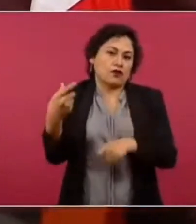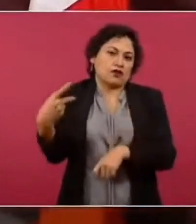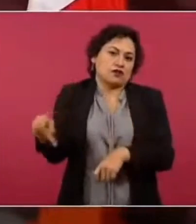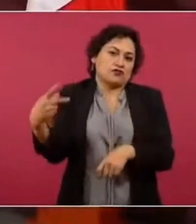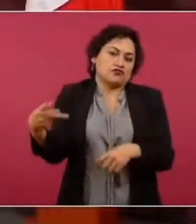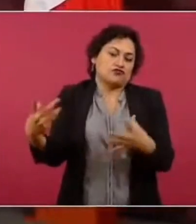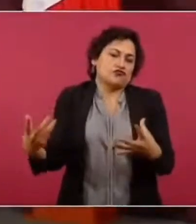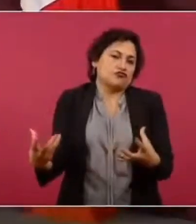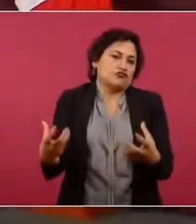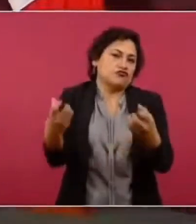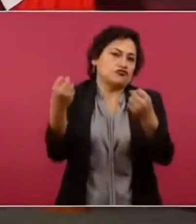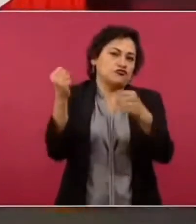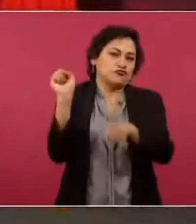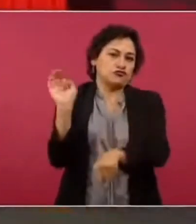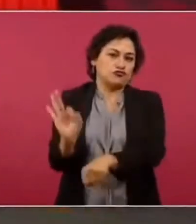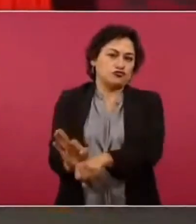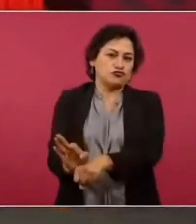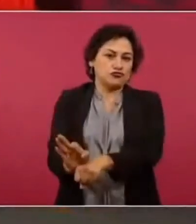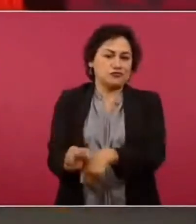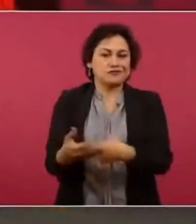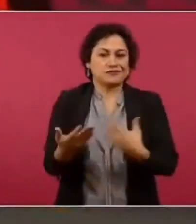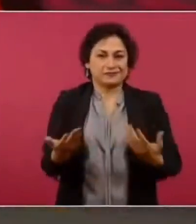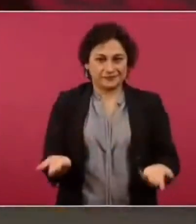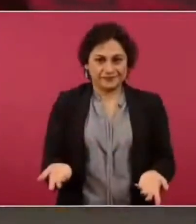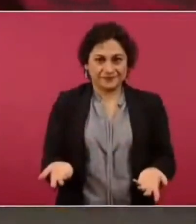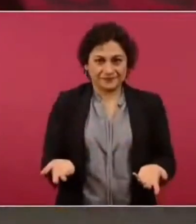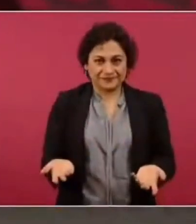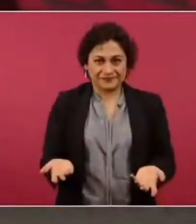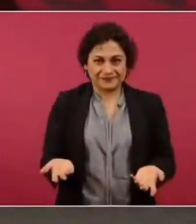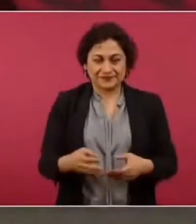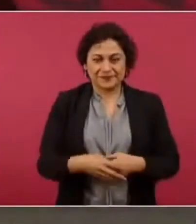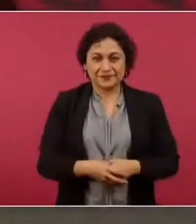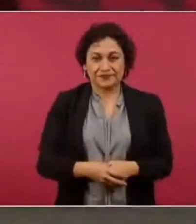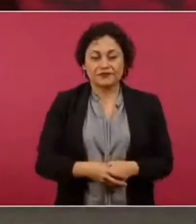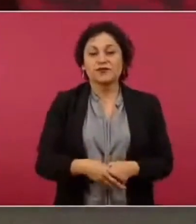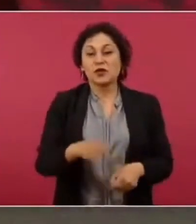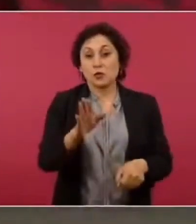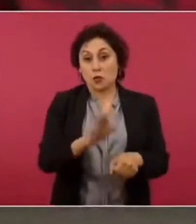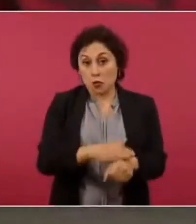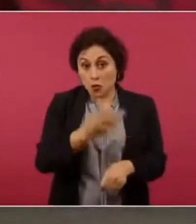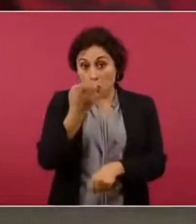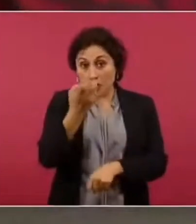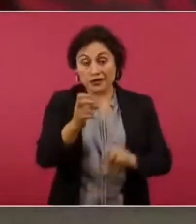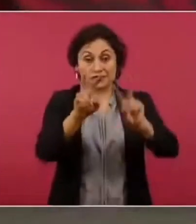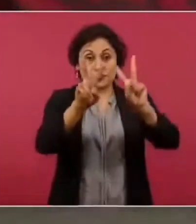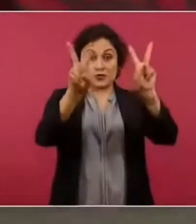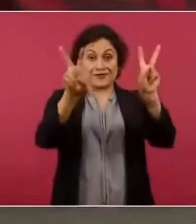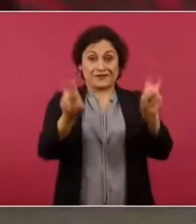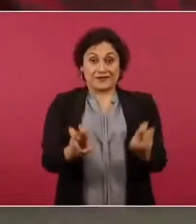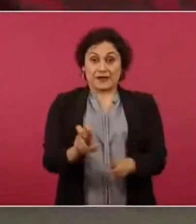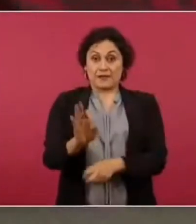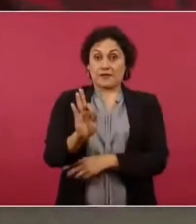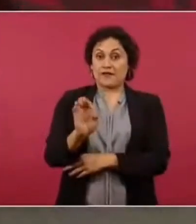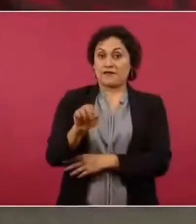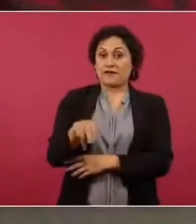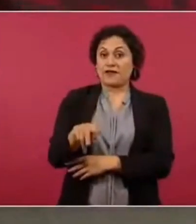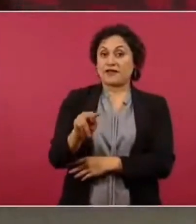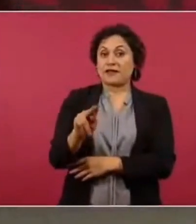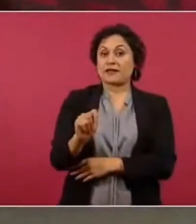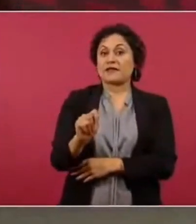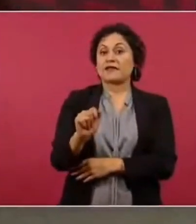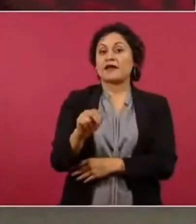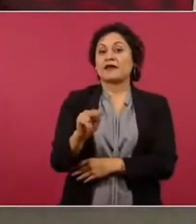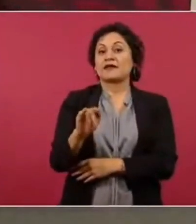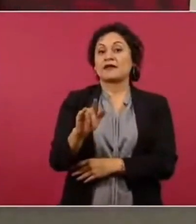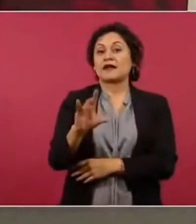Entonces, para el caso del fentanilo, nuestro planteamiento es atender